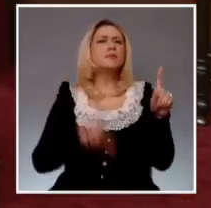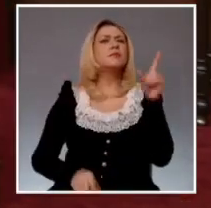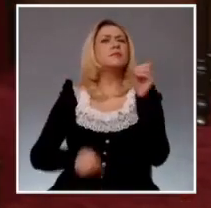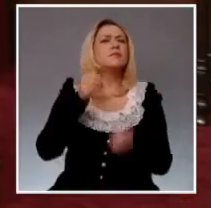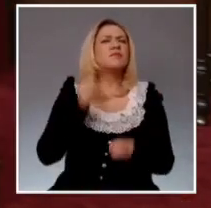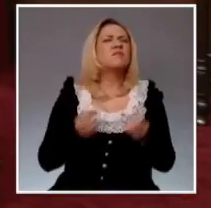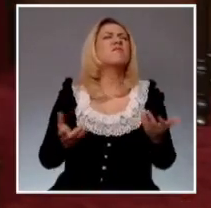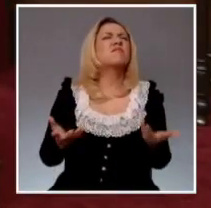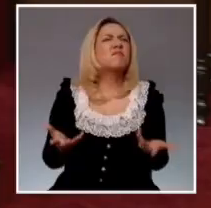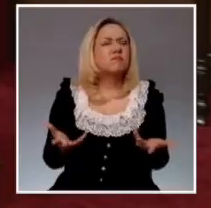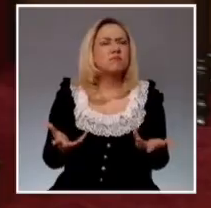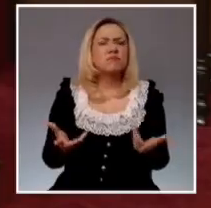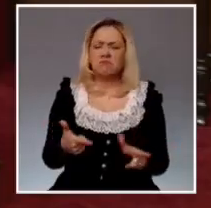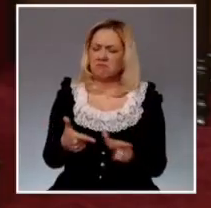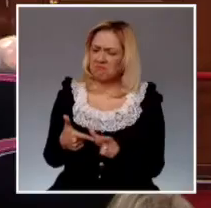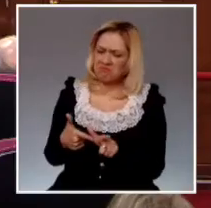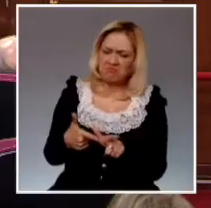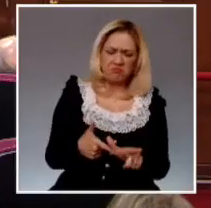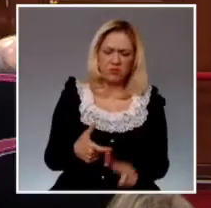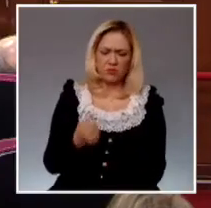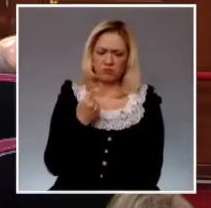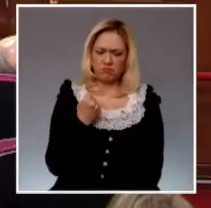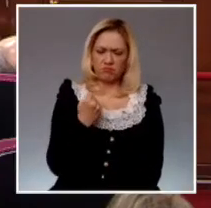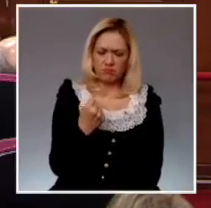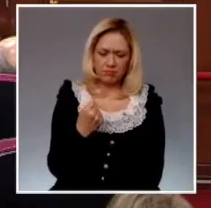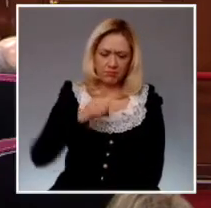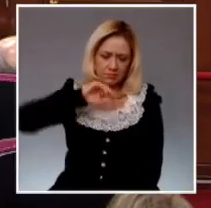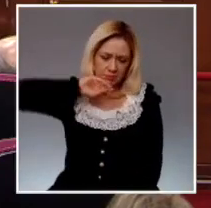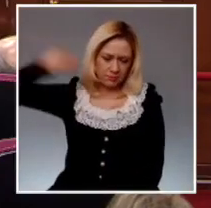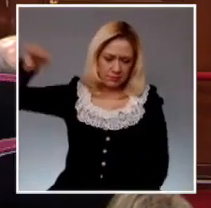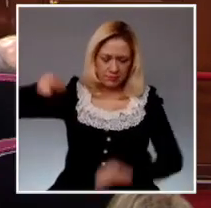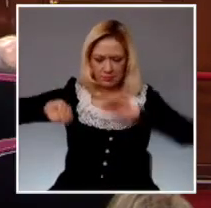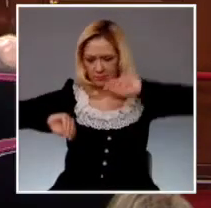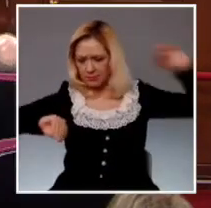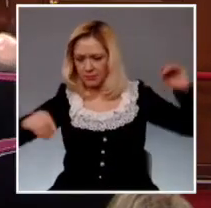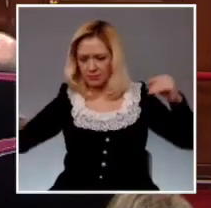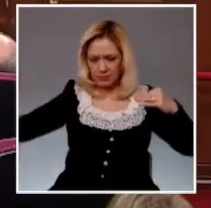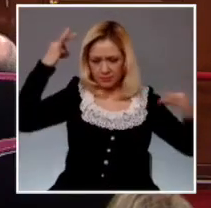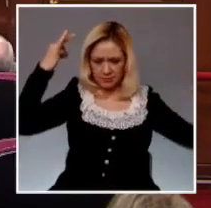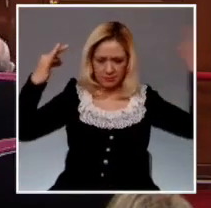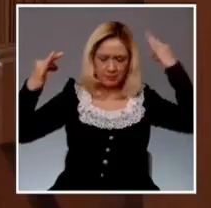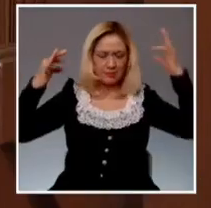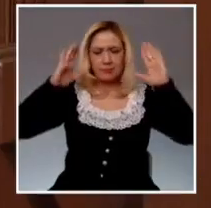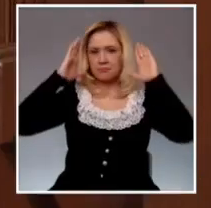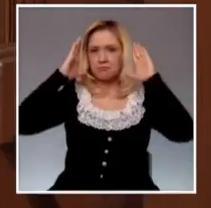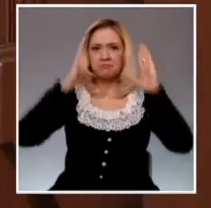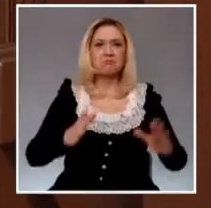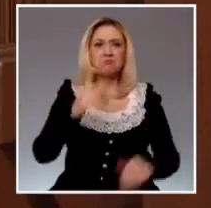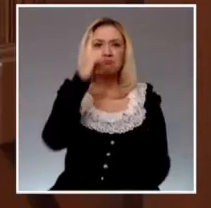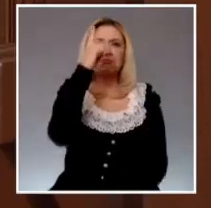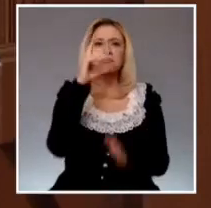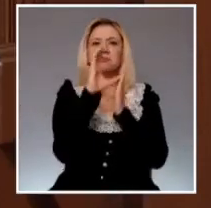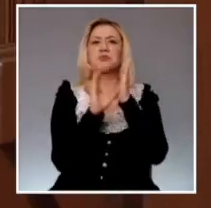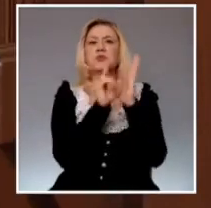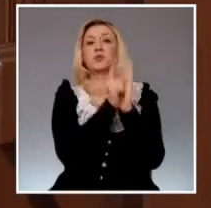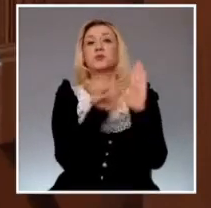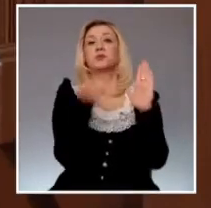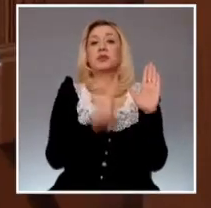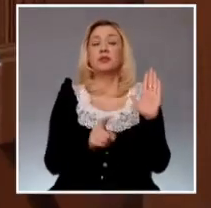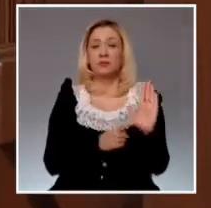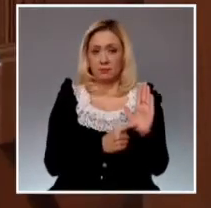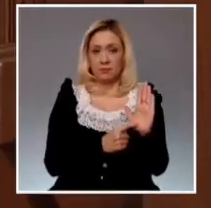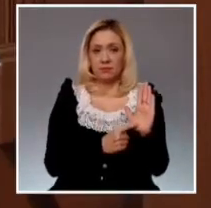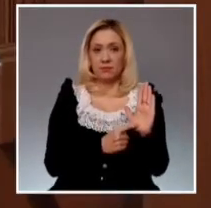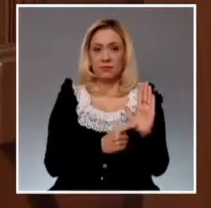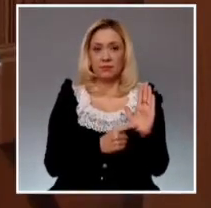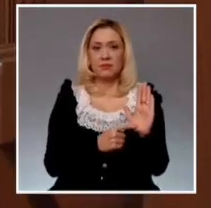mantiene firme frente a provocaciones y comprometido con el mandato constitucional. No nos perturbamos con mensajes